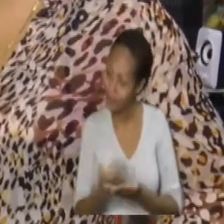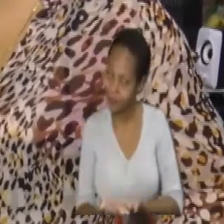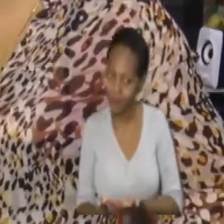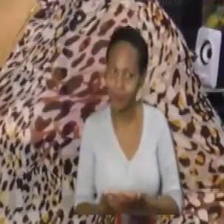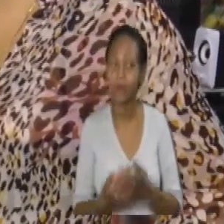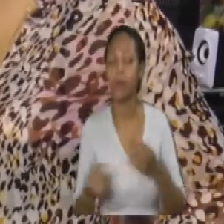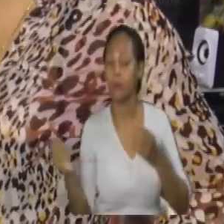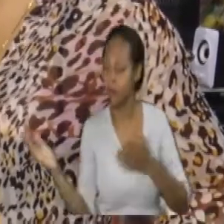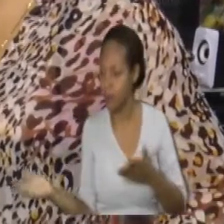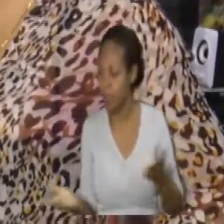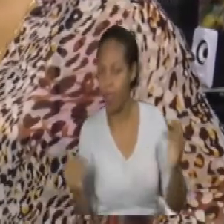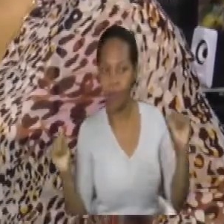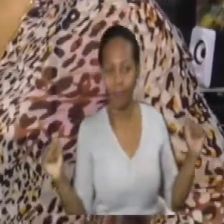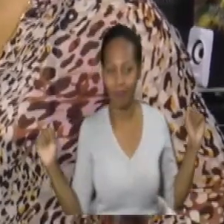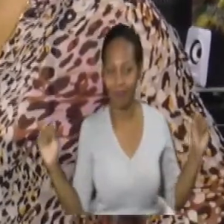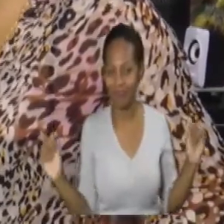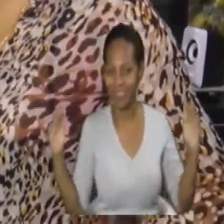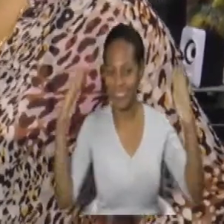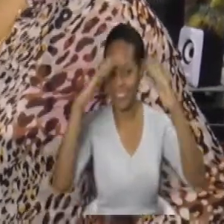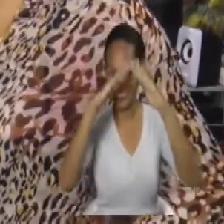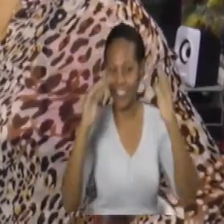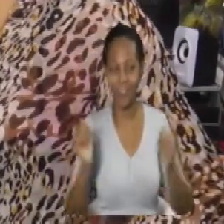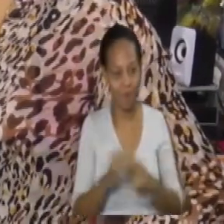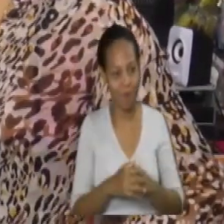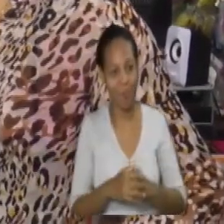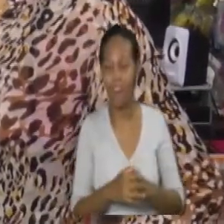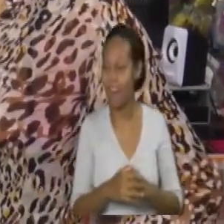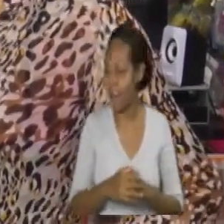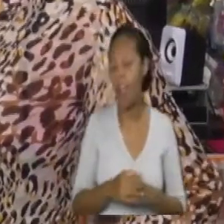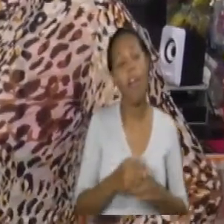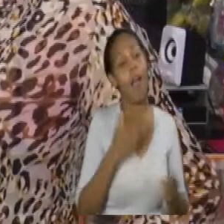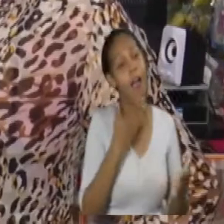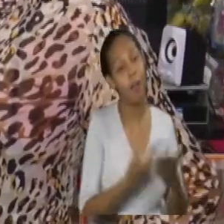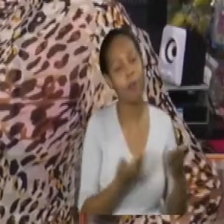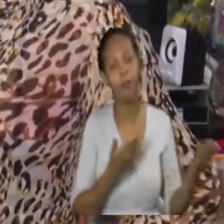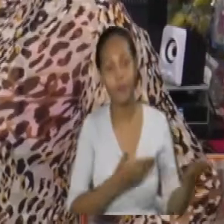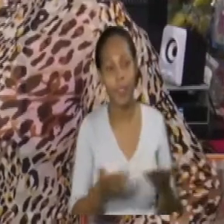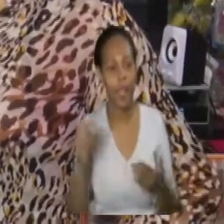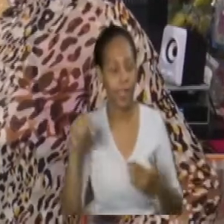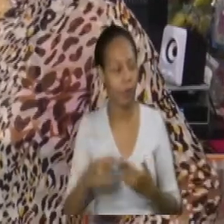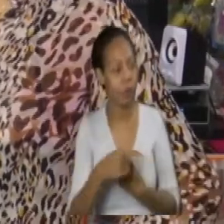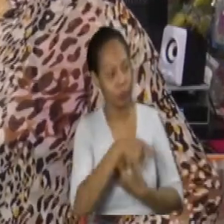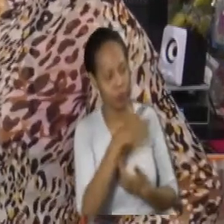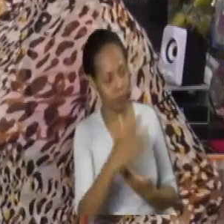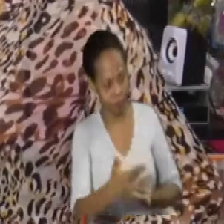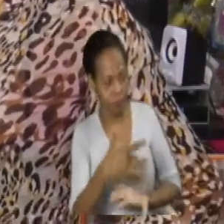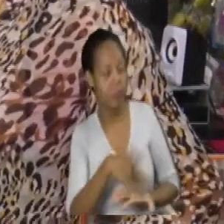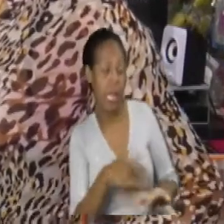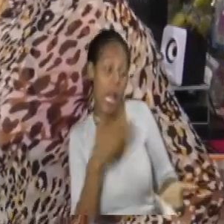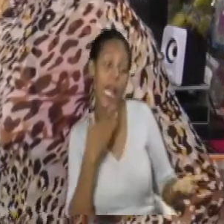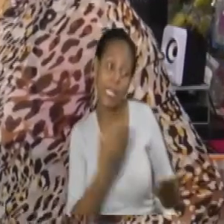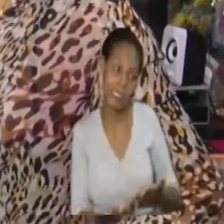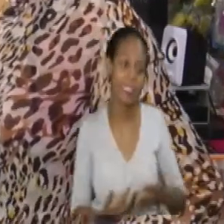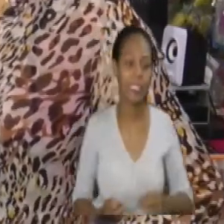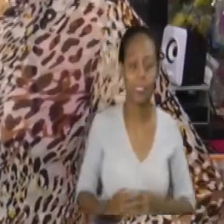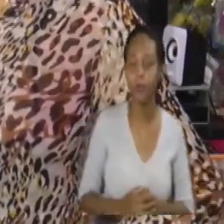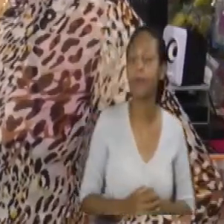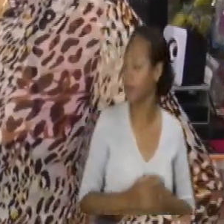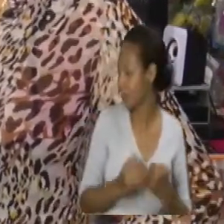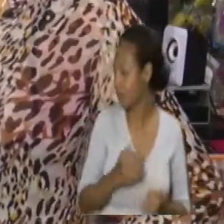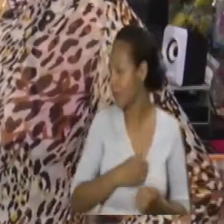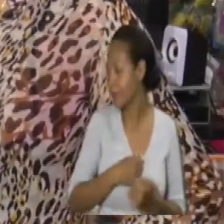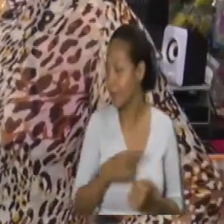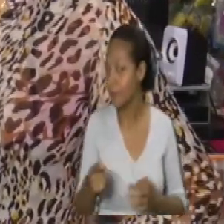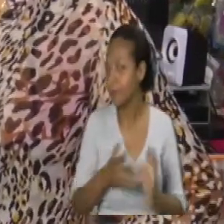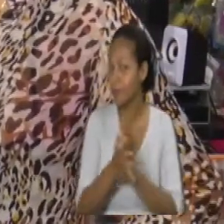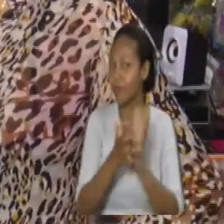Casa, su casa. Gracias, Jennifer. Bienvenidos, gracias a ustedes por estar aquí. Bueno, contémosle a nuestros televidentes. Yo a lo largo de todos estos